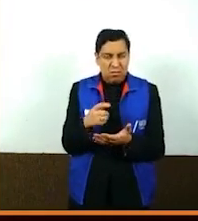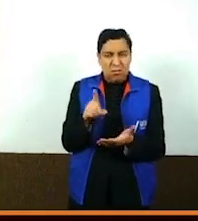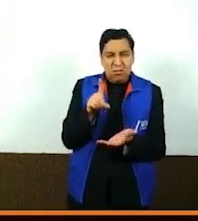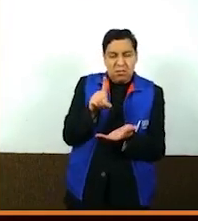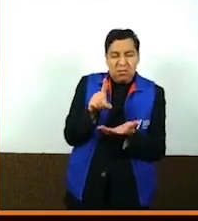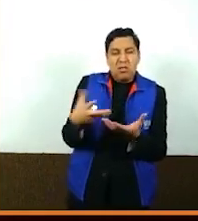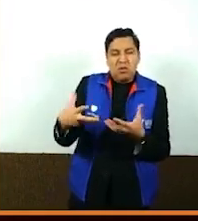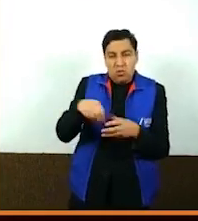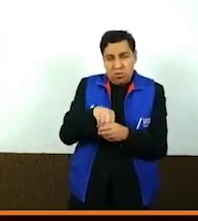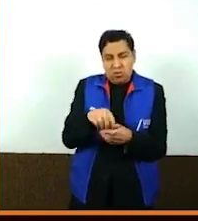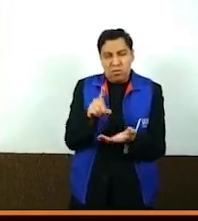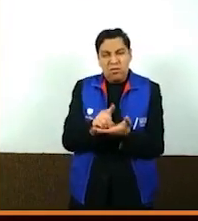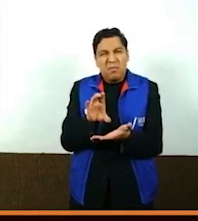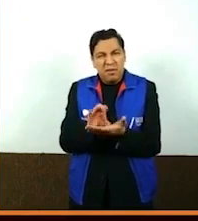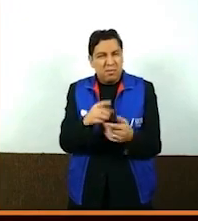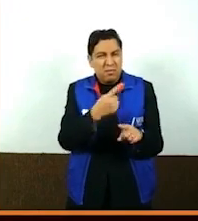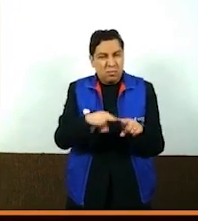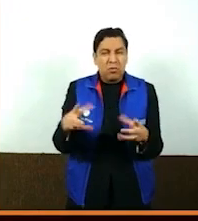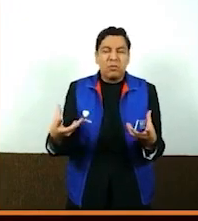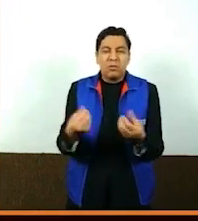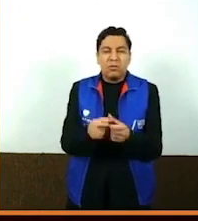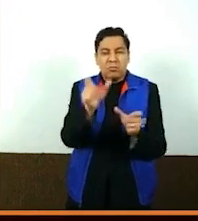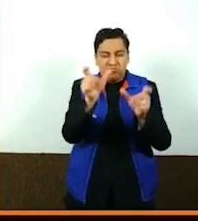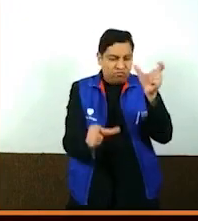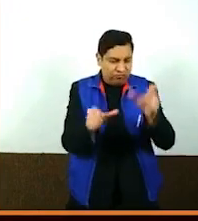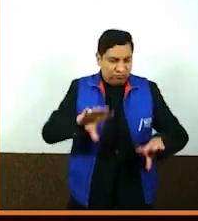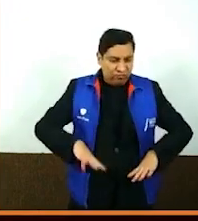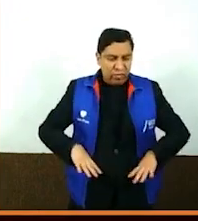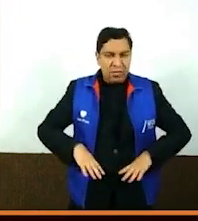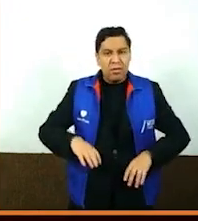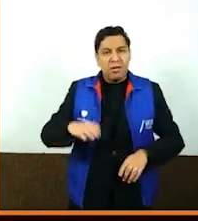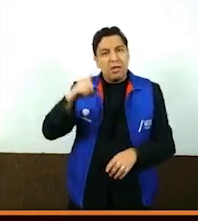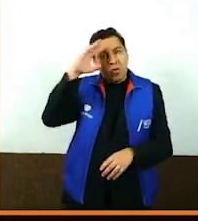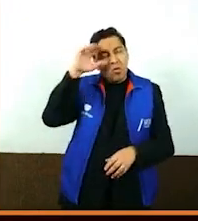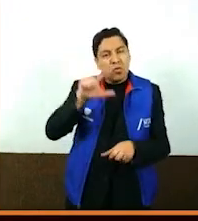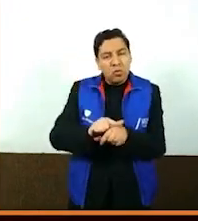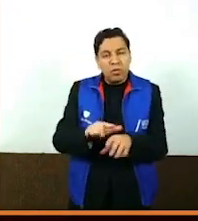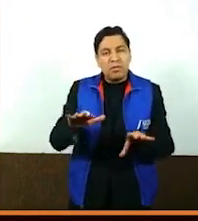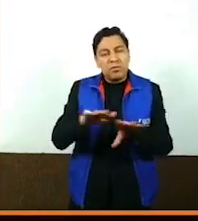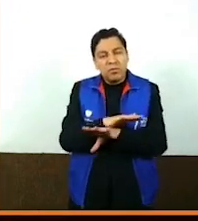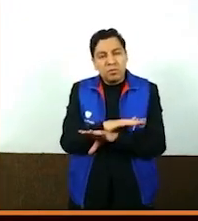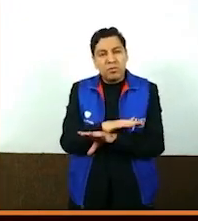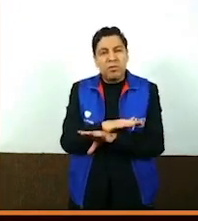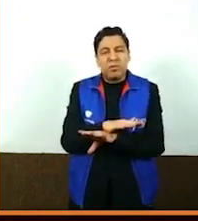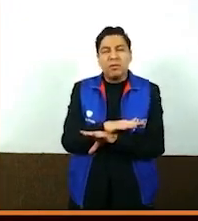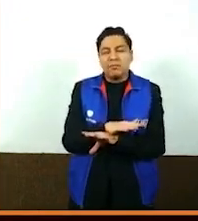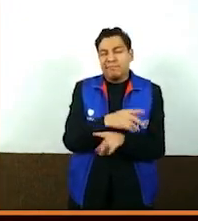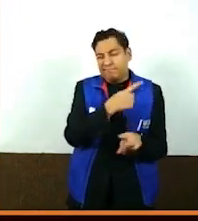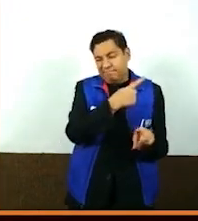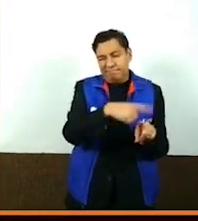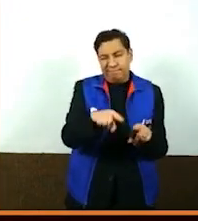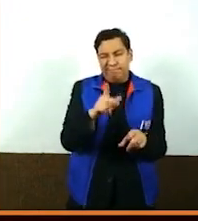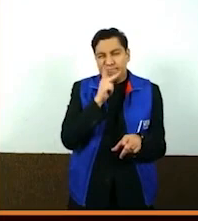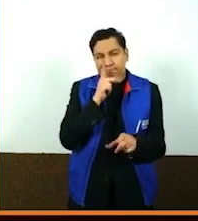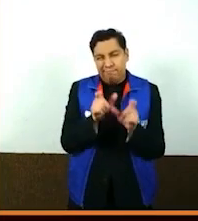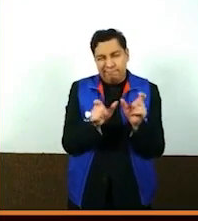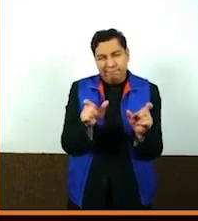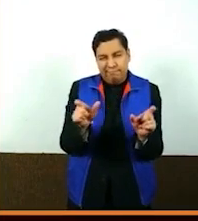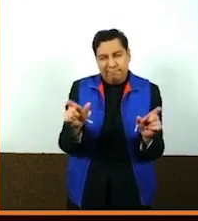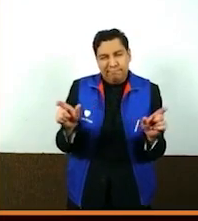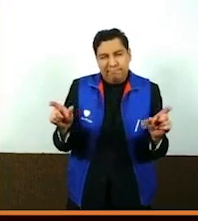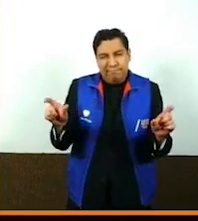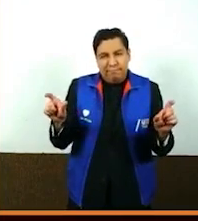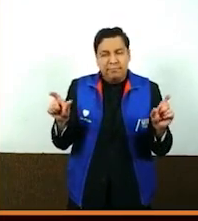de inclusión, pertenencia, cambio en la cultura institucional, colaboración, etcétera. Y escuchamos también